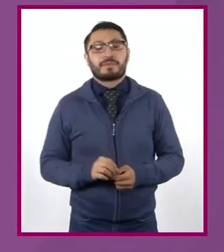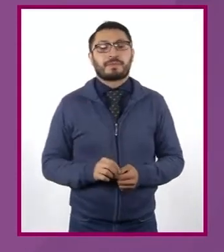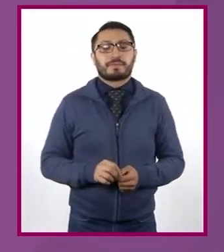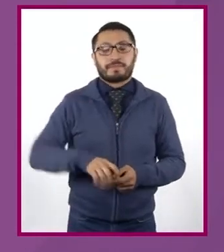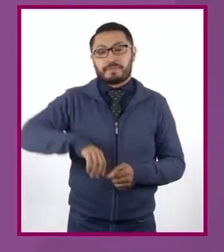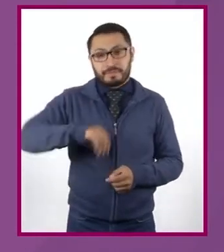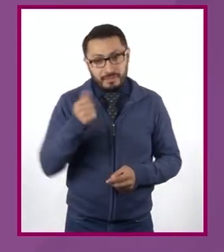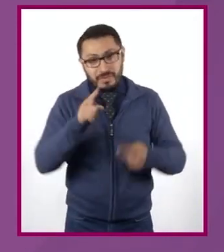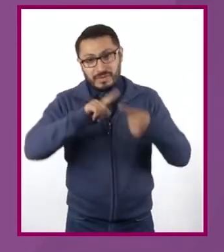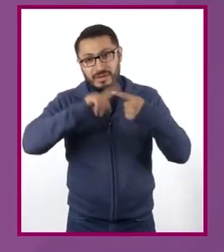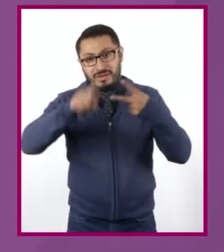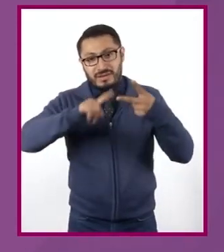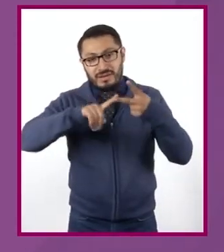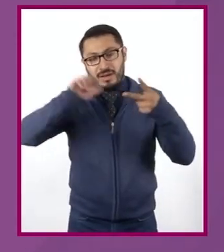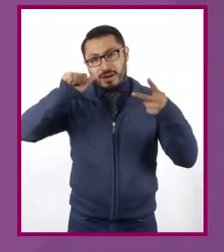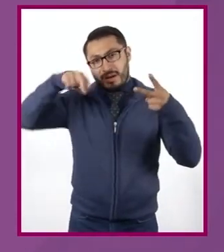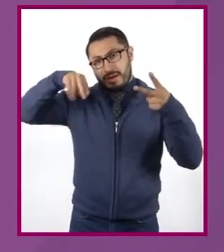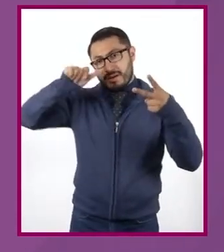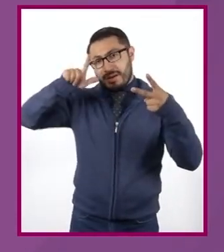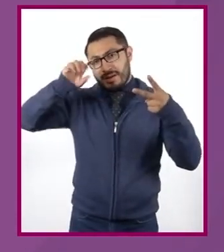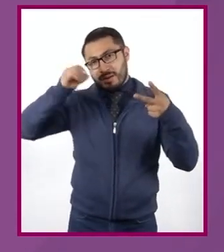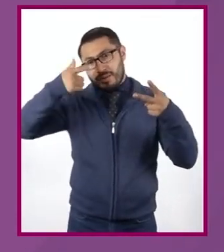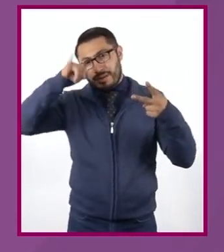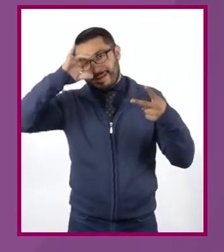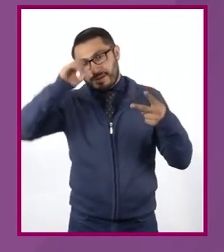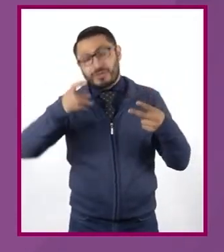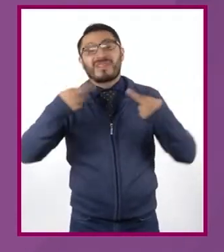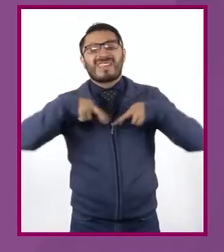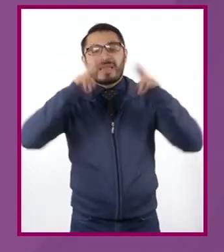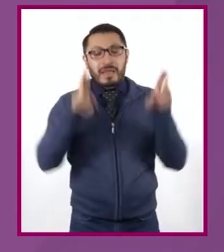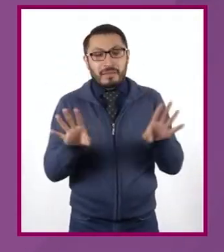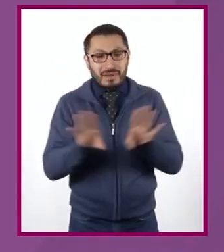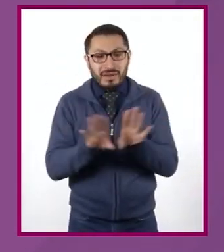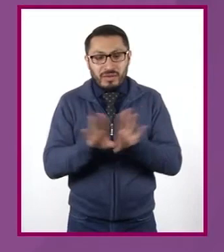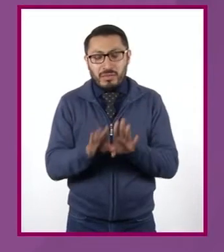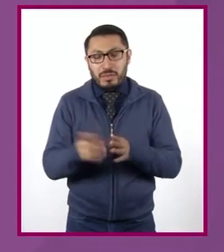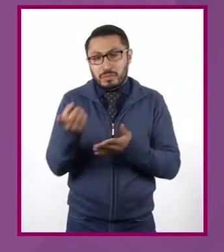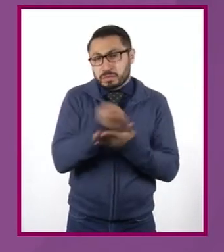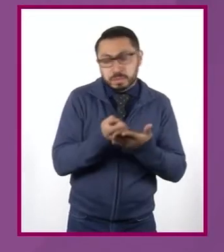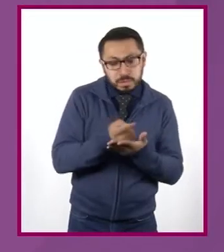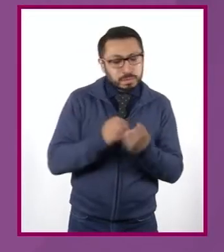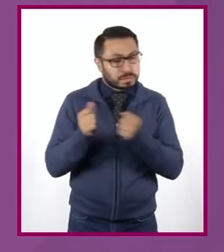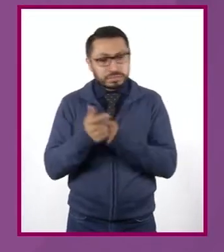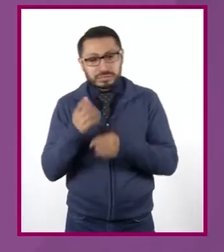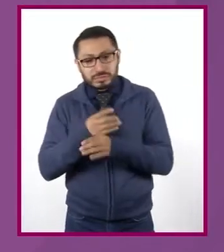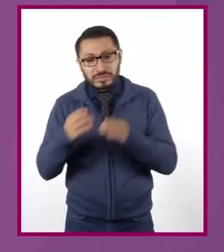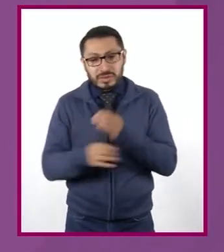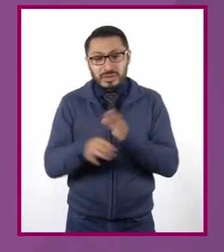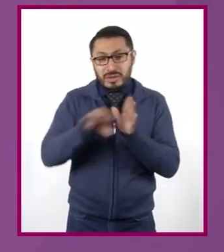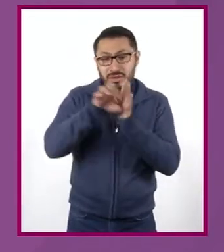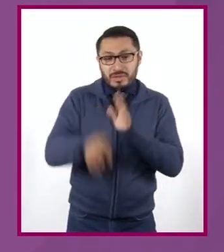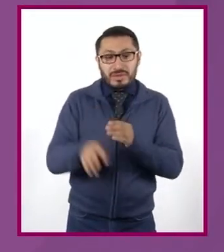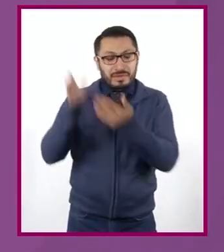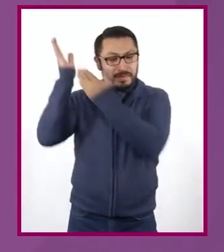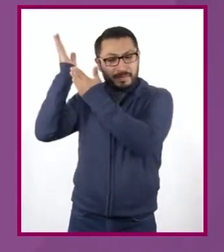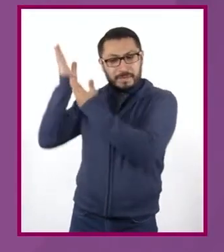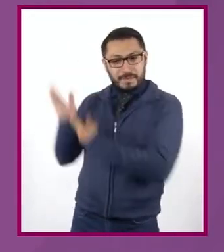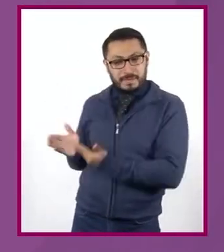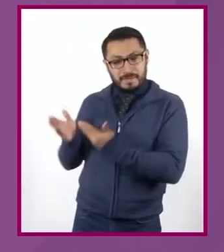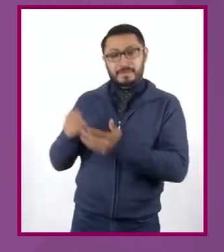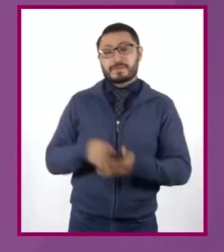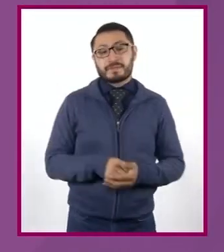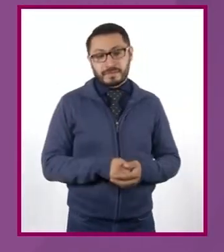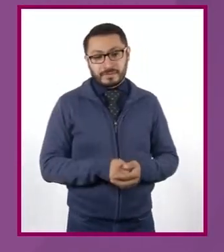Y los modelos analógicos, que son representaciones que utilizan diagramas u objetos, como la animación que representa al